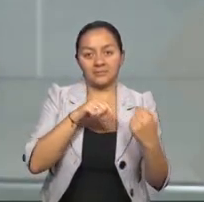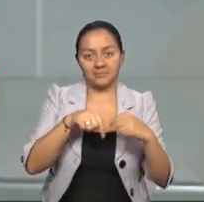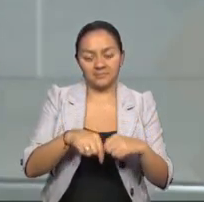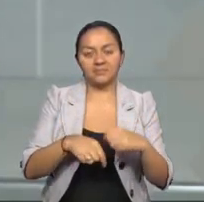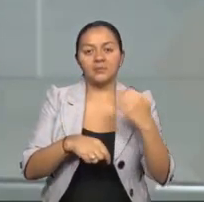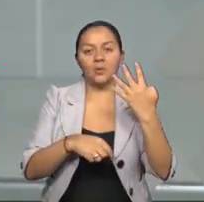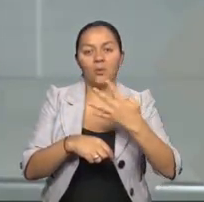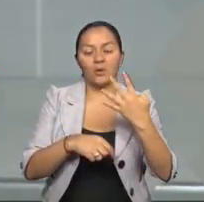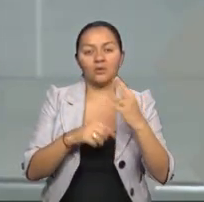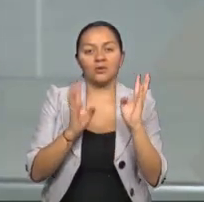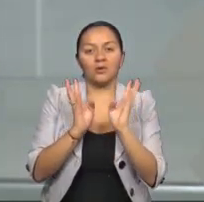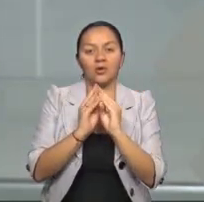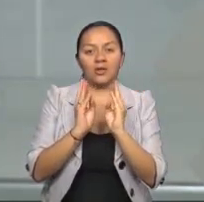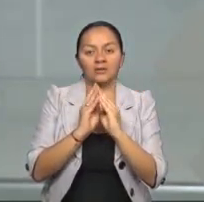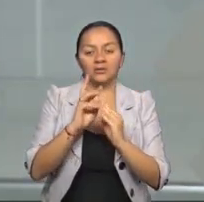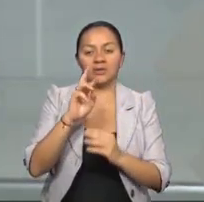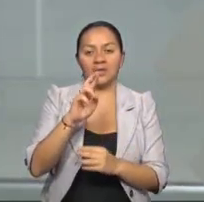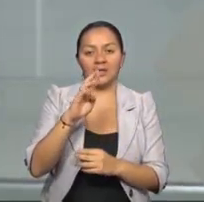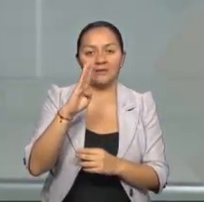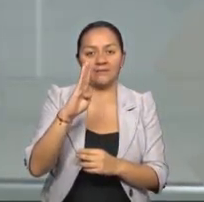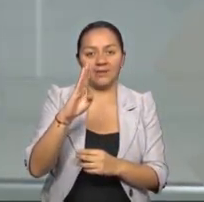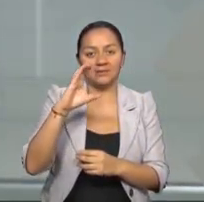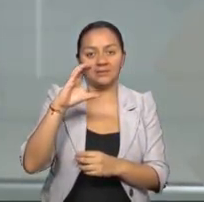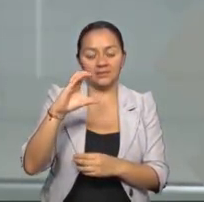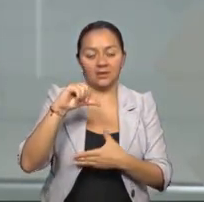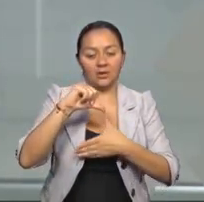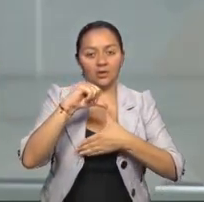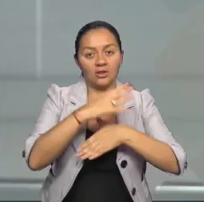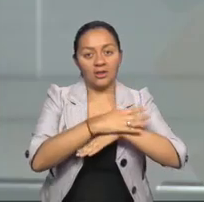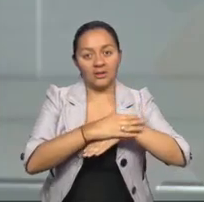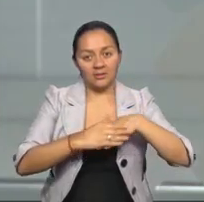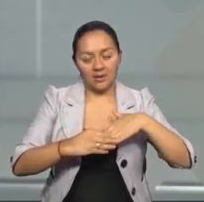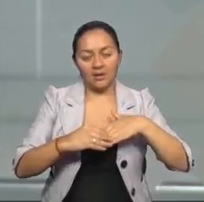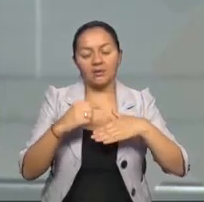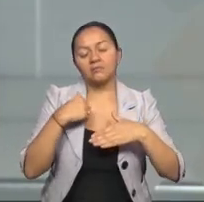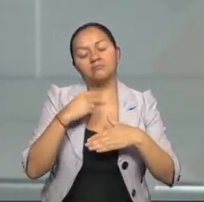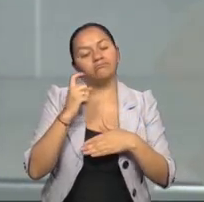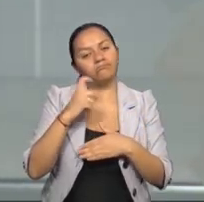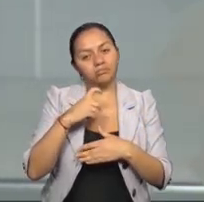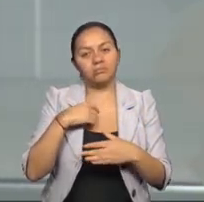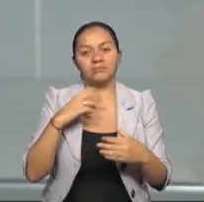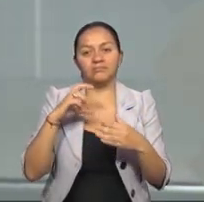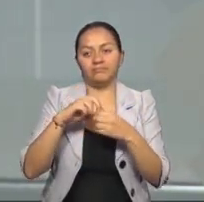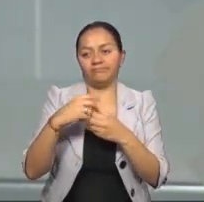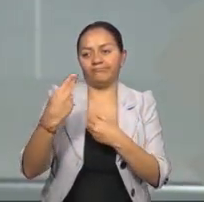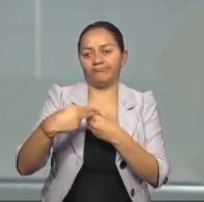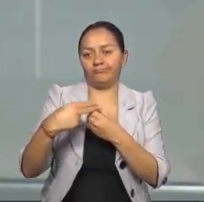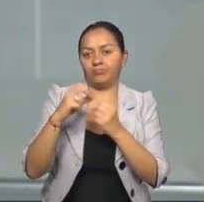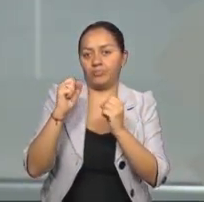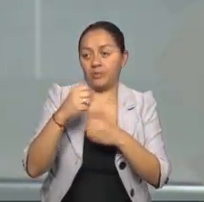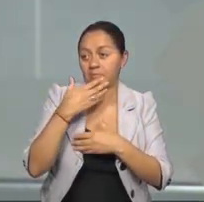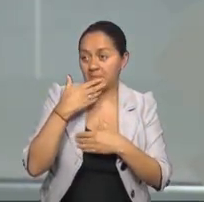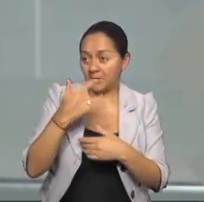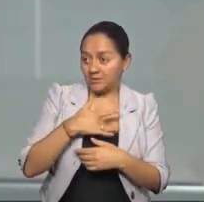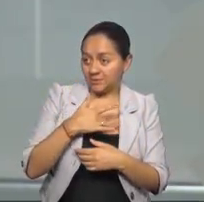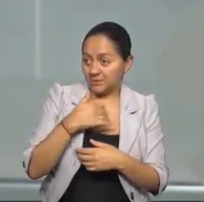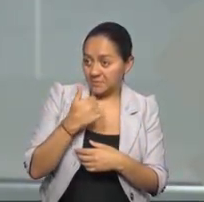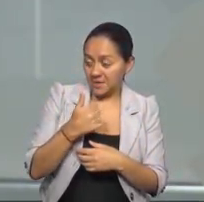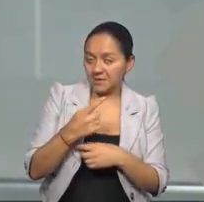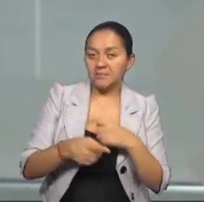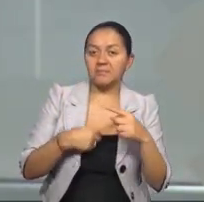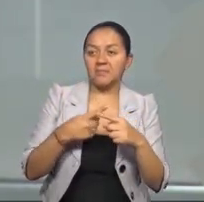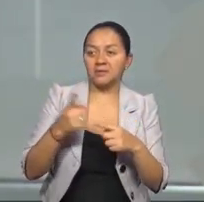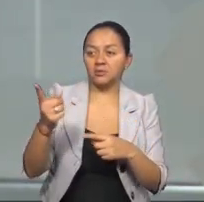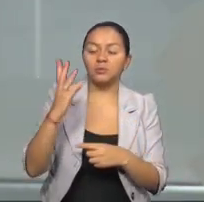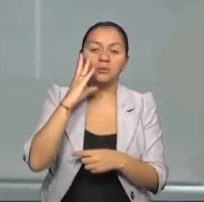congreso continental de r&b se esté participando de la mejor manera y que nos permita tener sus experiencias y